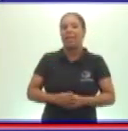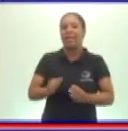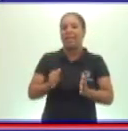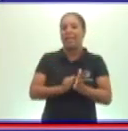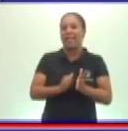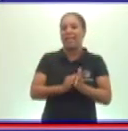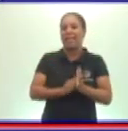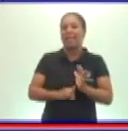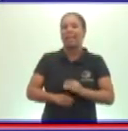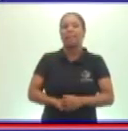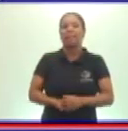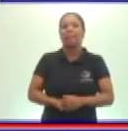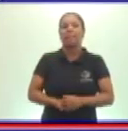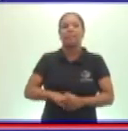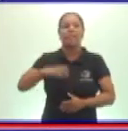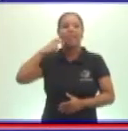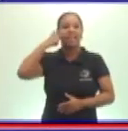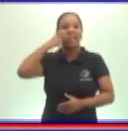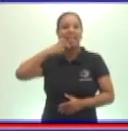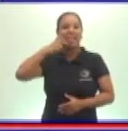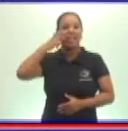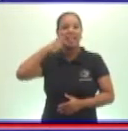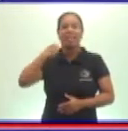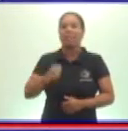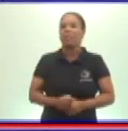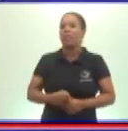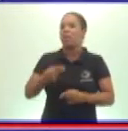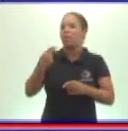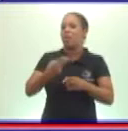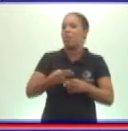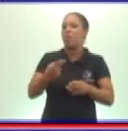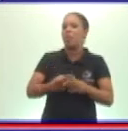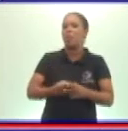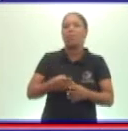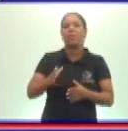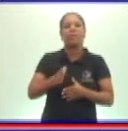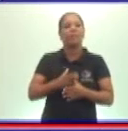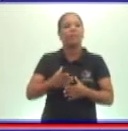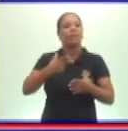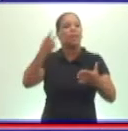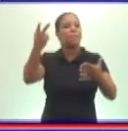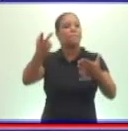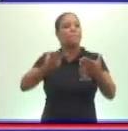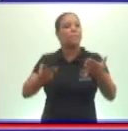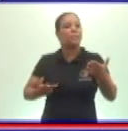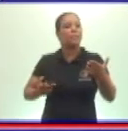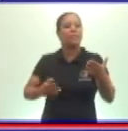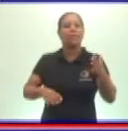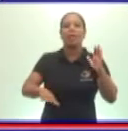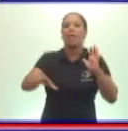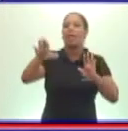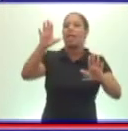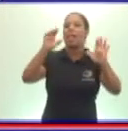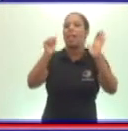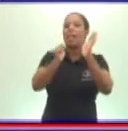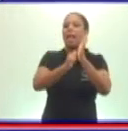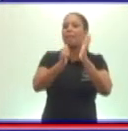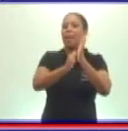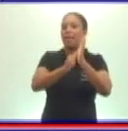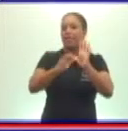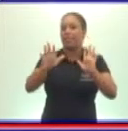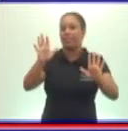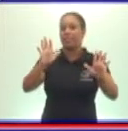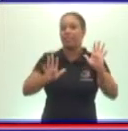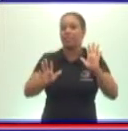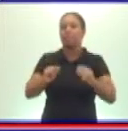del inglés remite a un término que quiere decir pintar en las paredes. Es decir, el grafiti es pintar